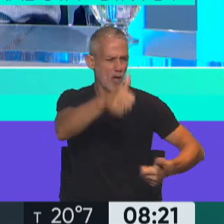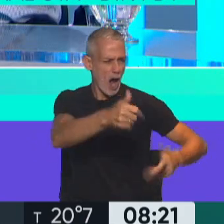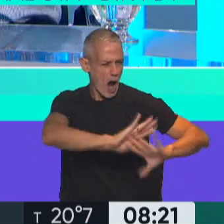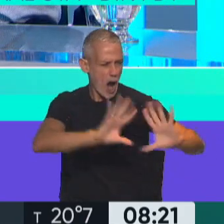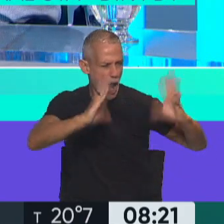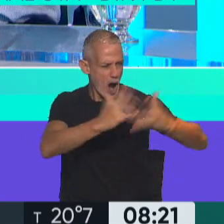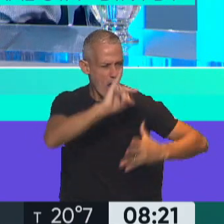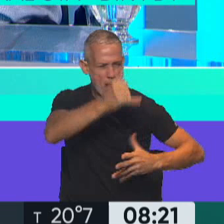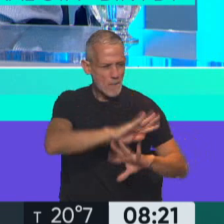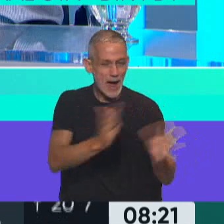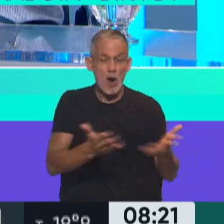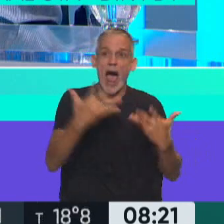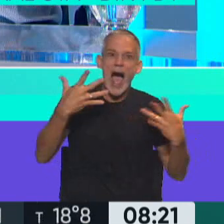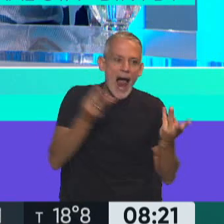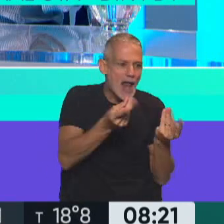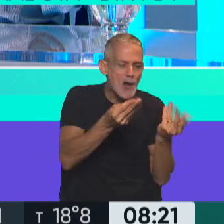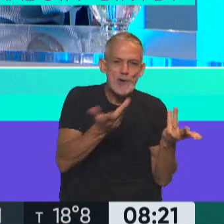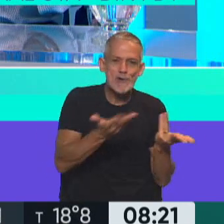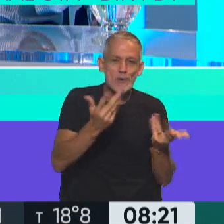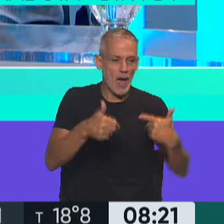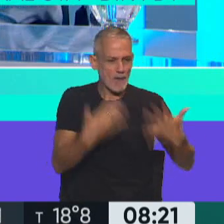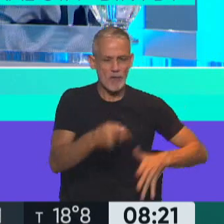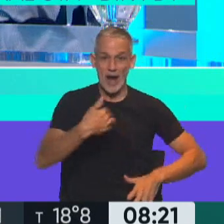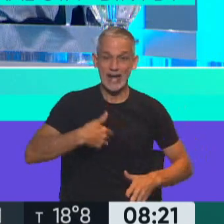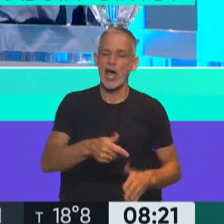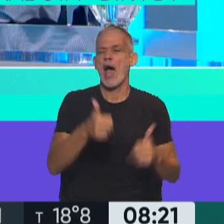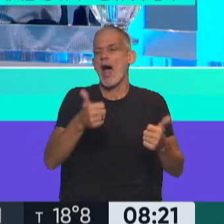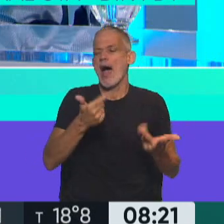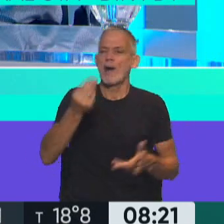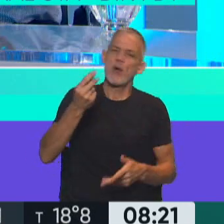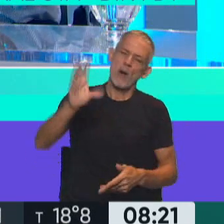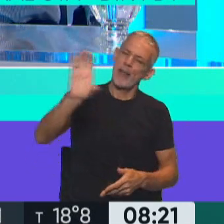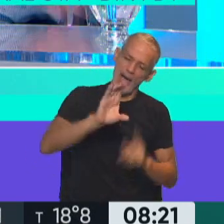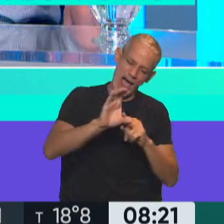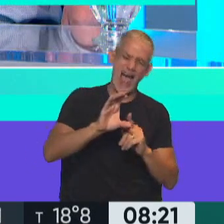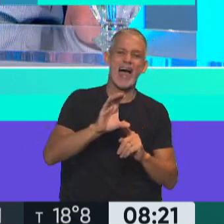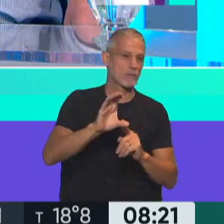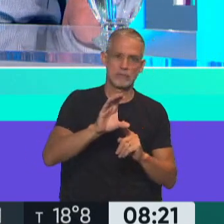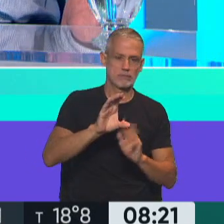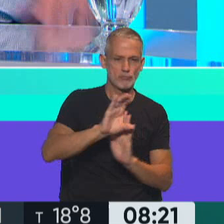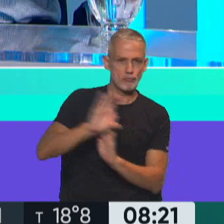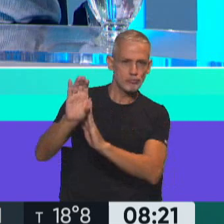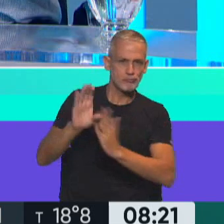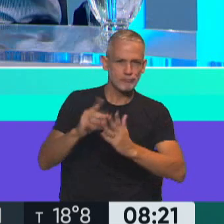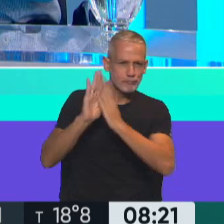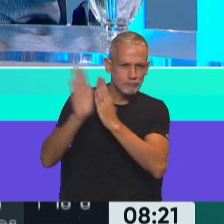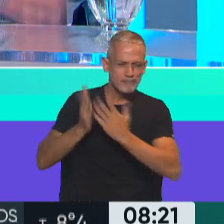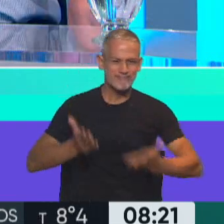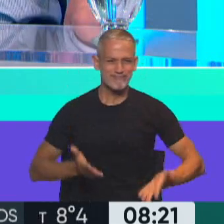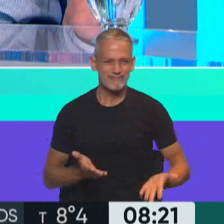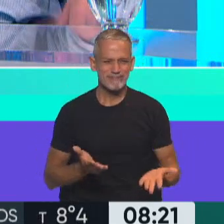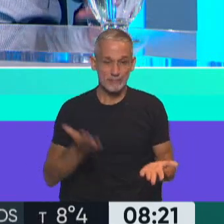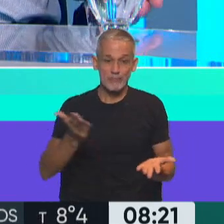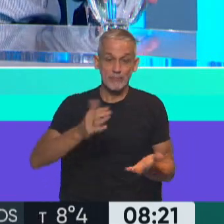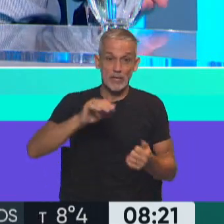mundo, algo material a favor de los argentinos, hoy la discusión sería distinta. Lo primero es eso. Lo